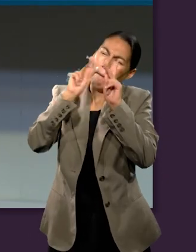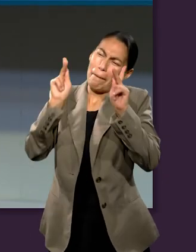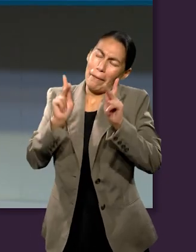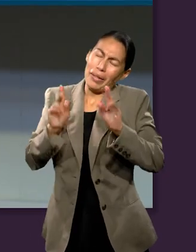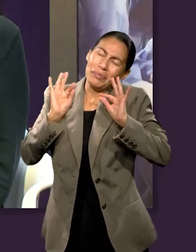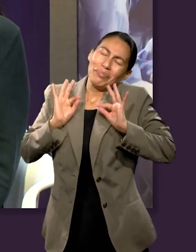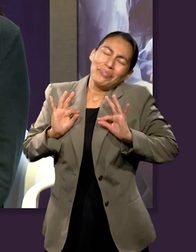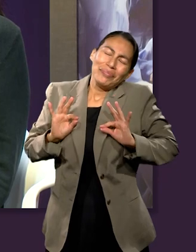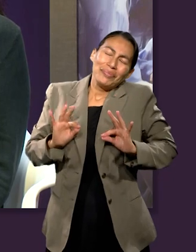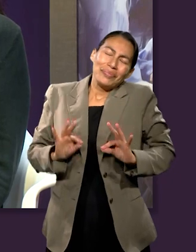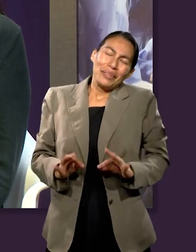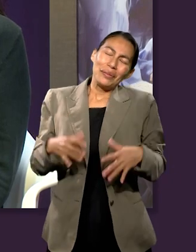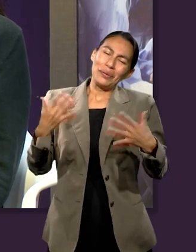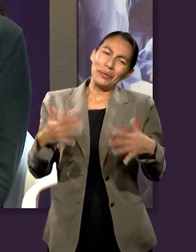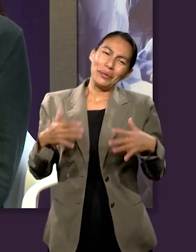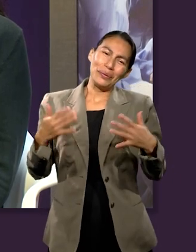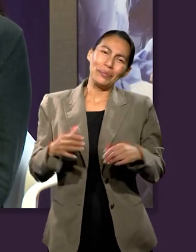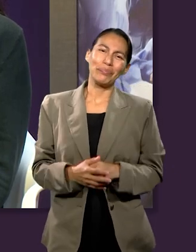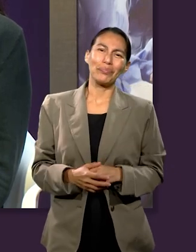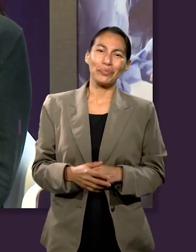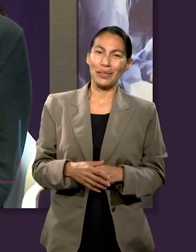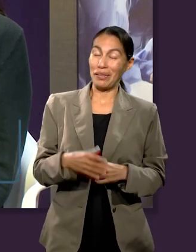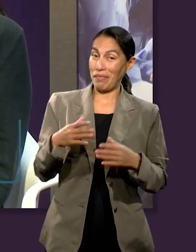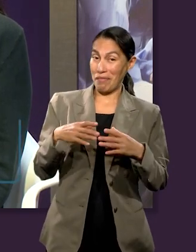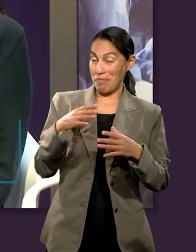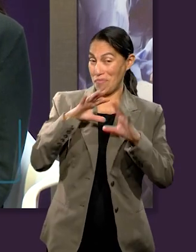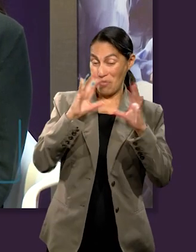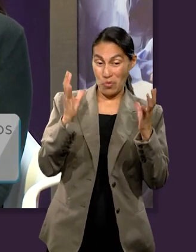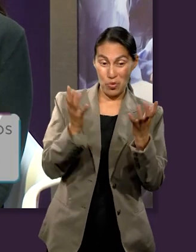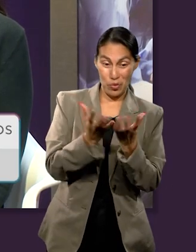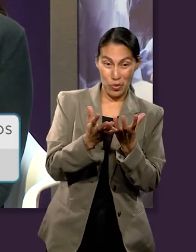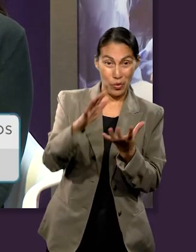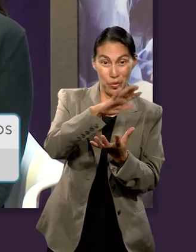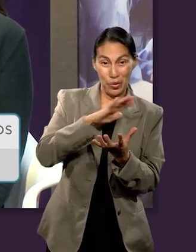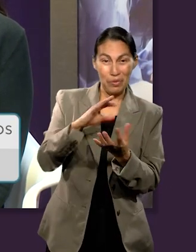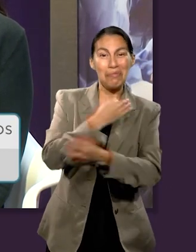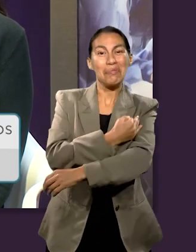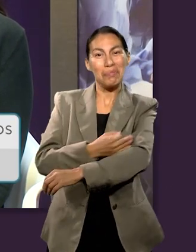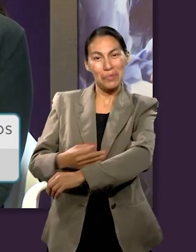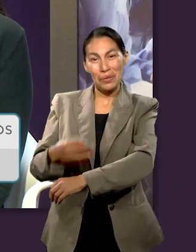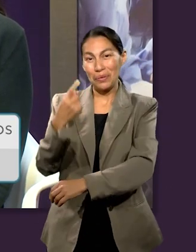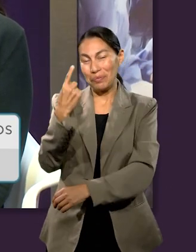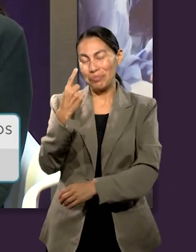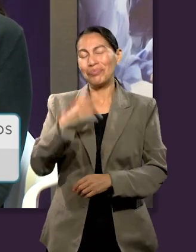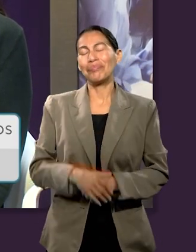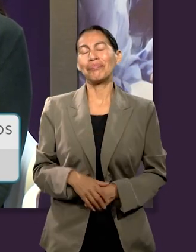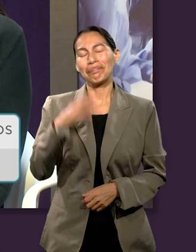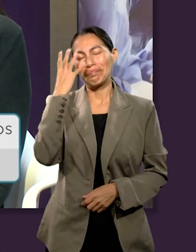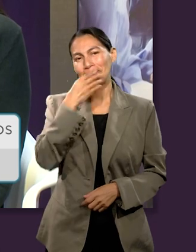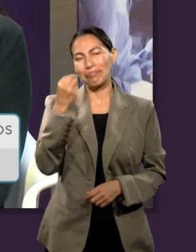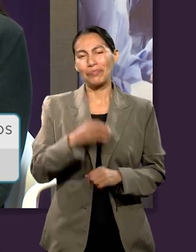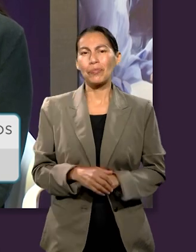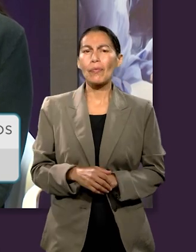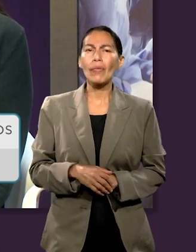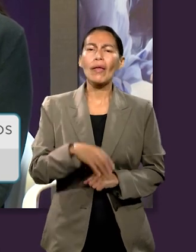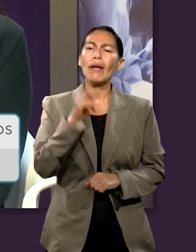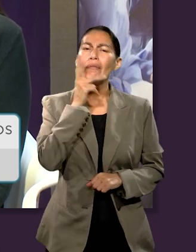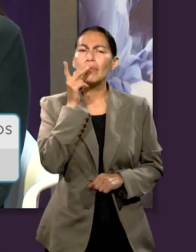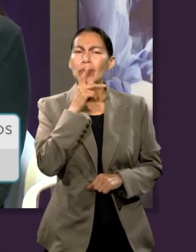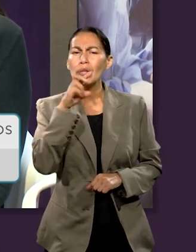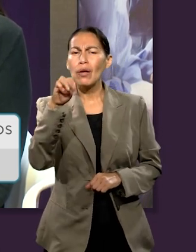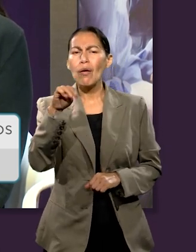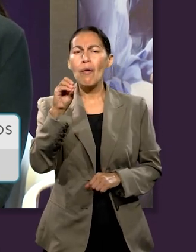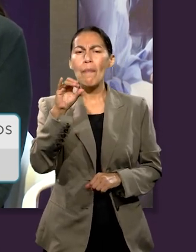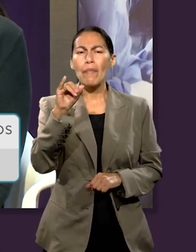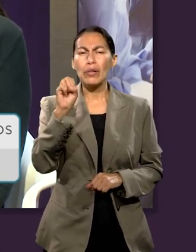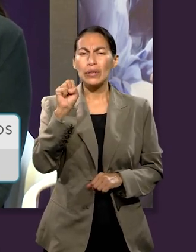que somos parte de esa familia entonces creo que nos debe de dar paz y tranquilidad que podamos formar parte de una familia tan